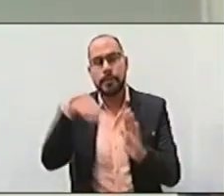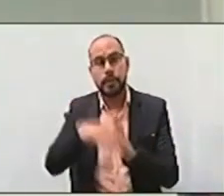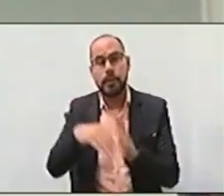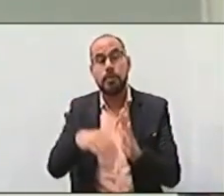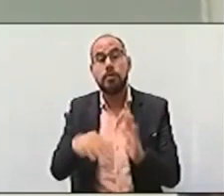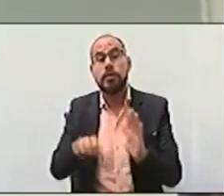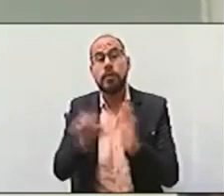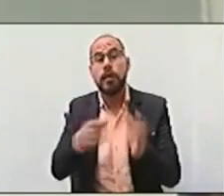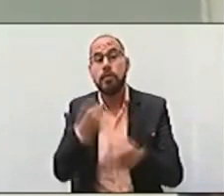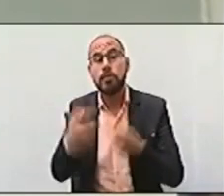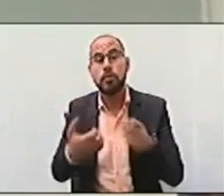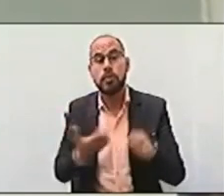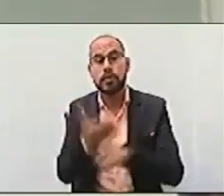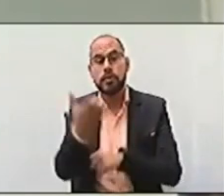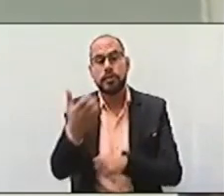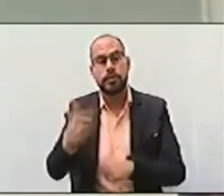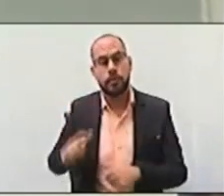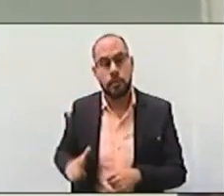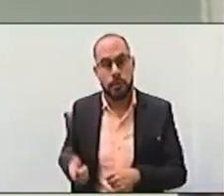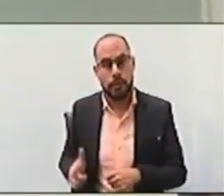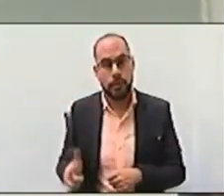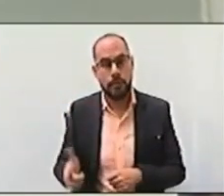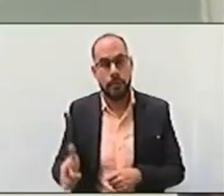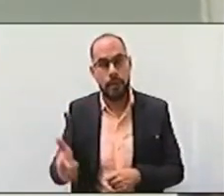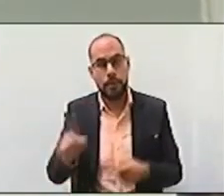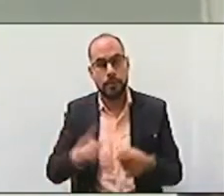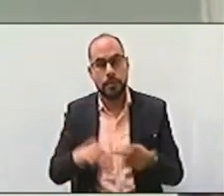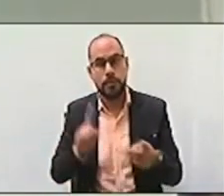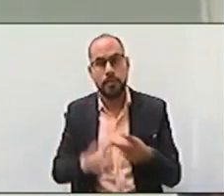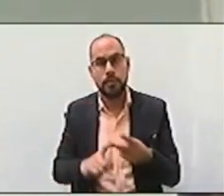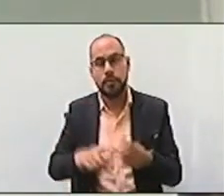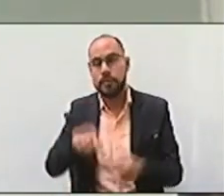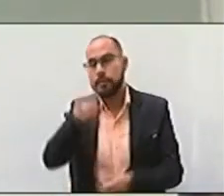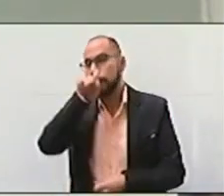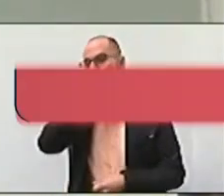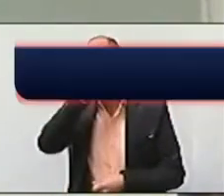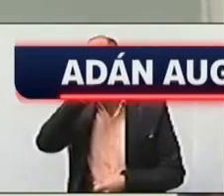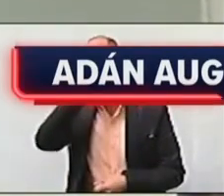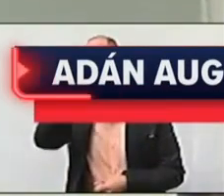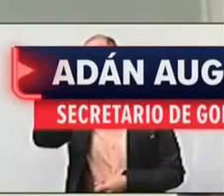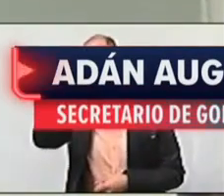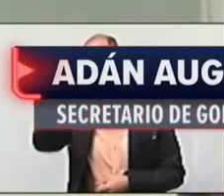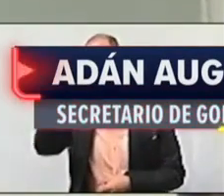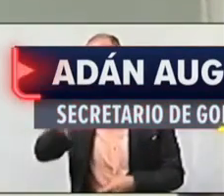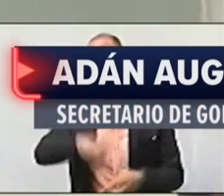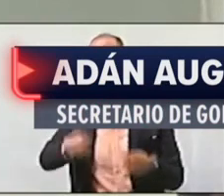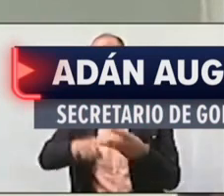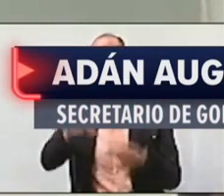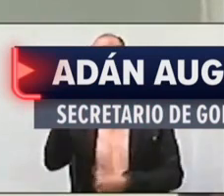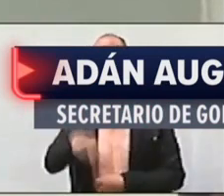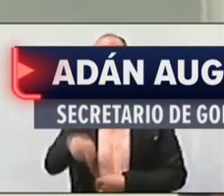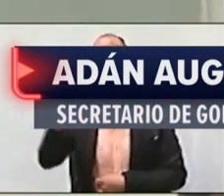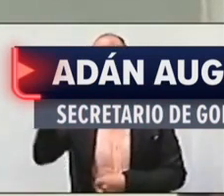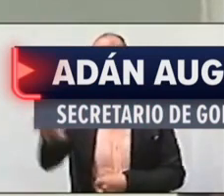Guanajuato, como Jalisco, como Nuevo León,